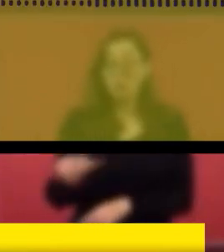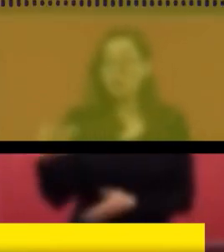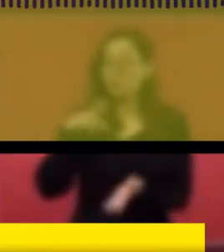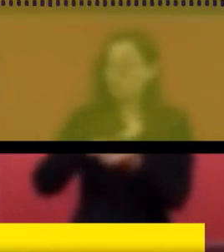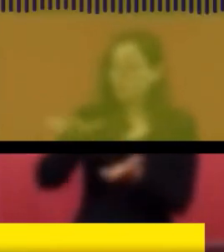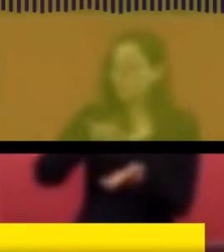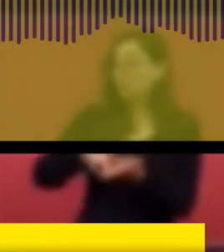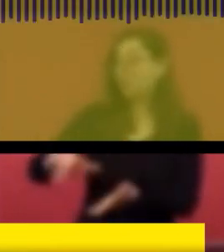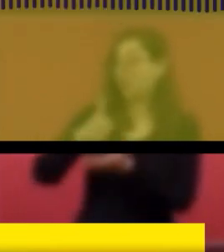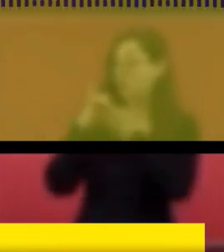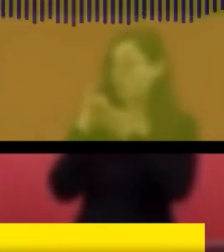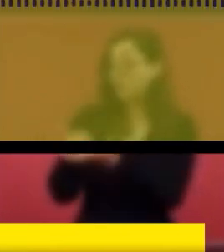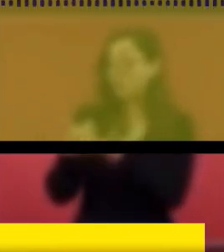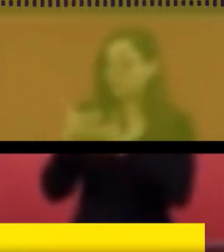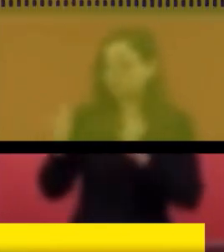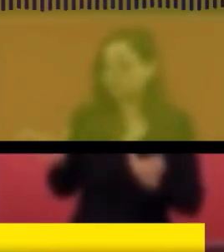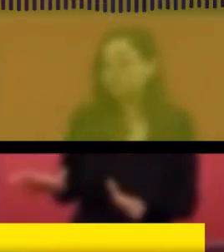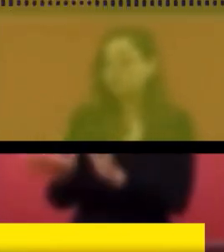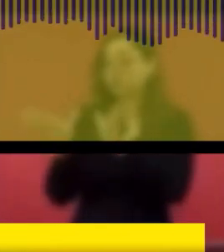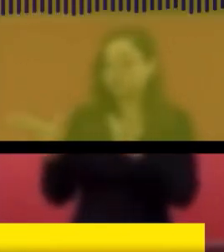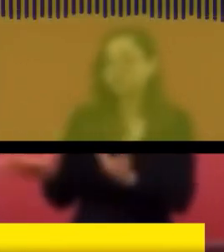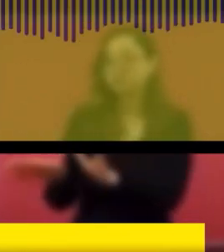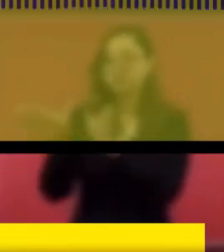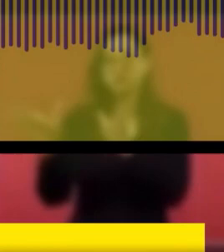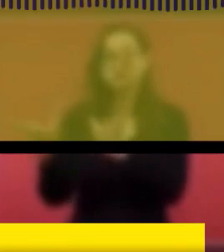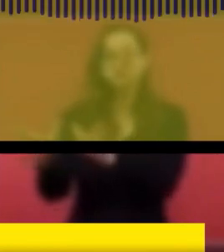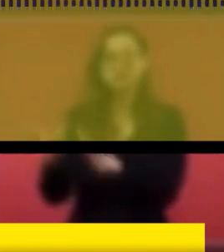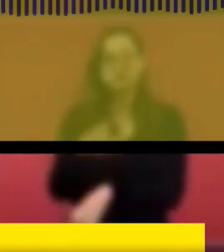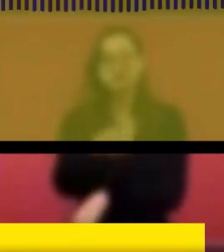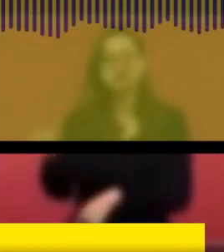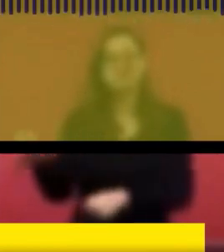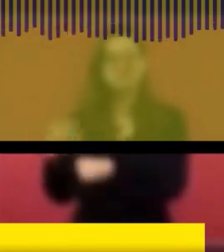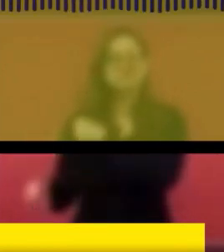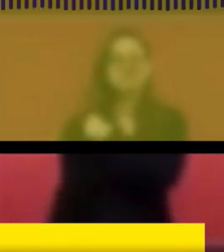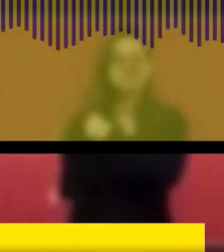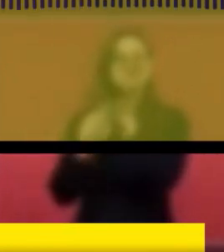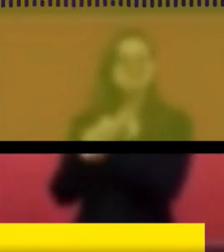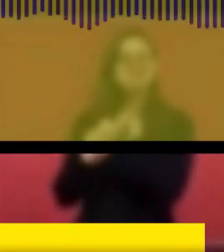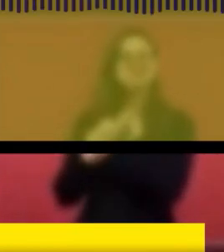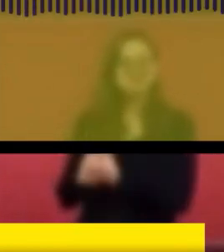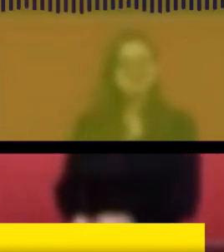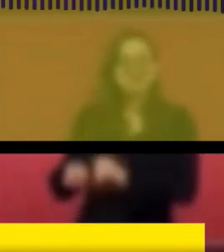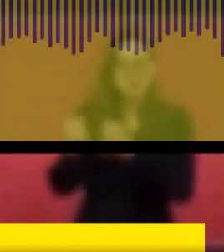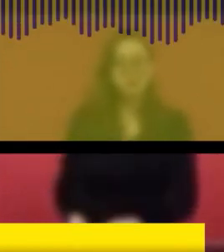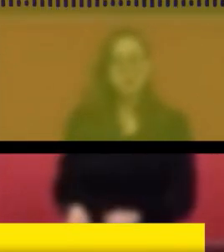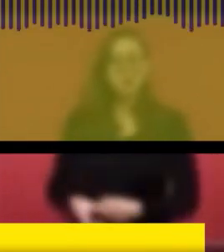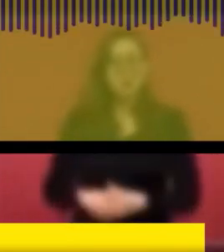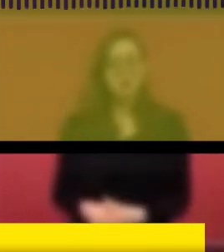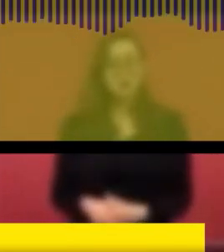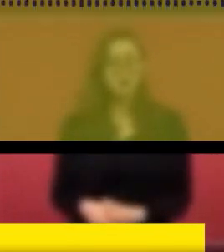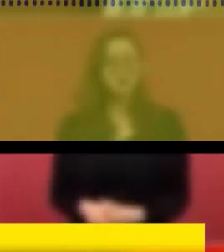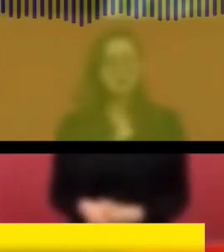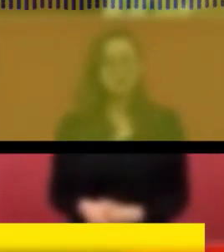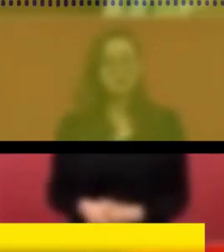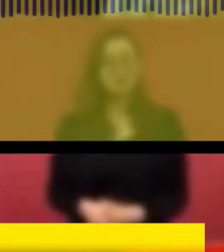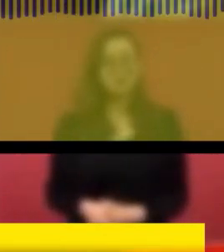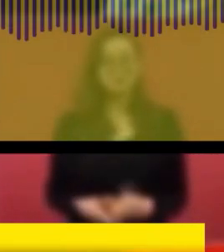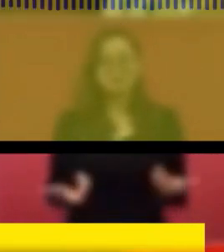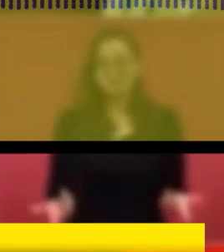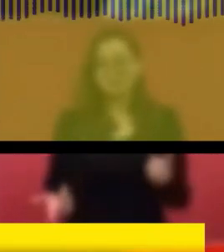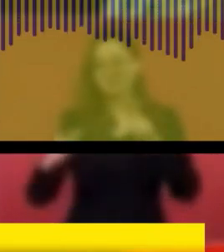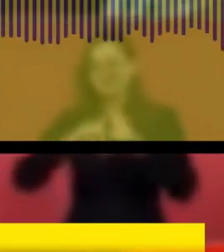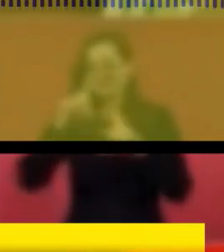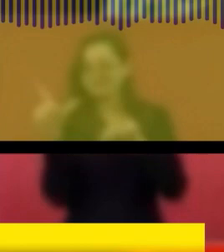lo que viven los que no son pobres. Pues bien, eso es lo que tenemos por ahora, ayudas y ayudas y